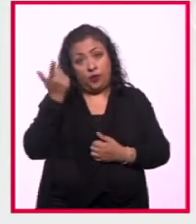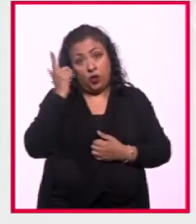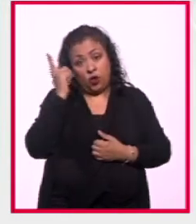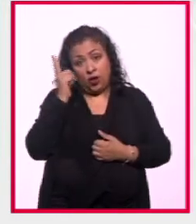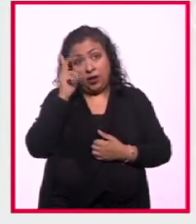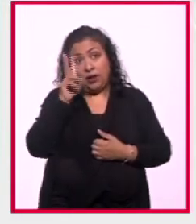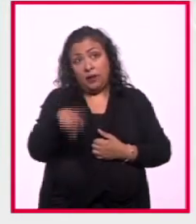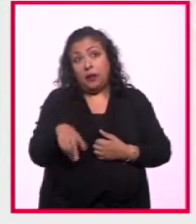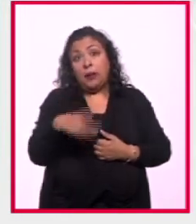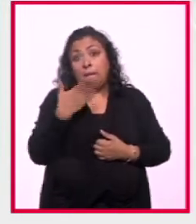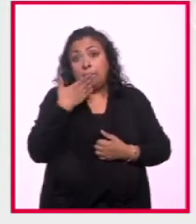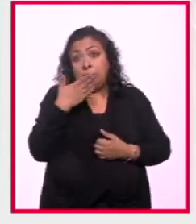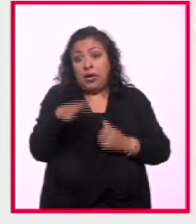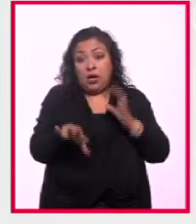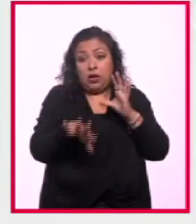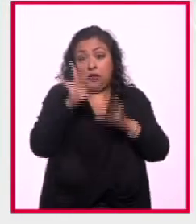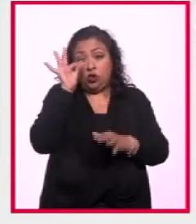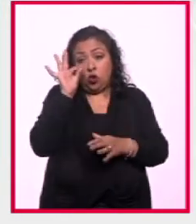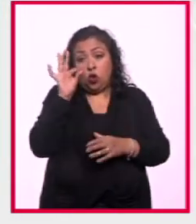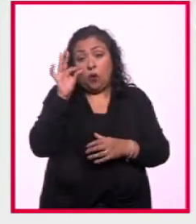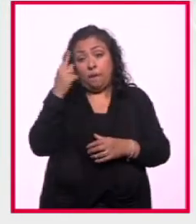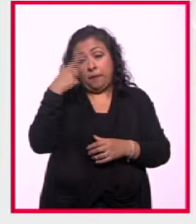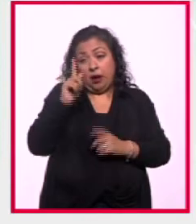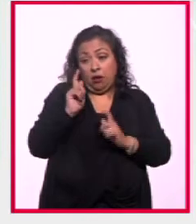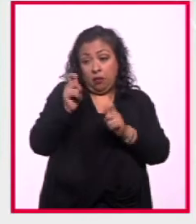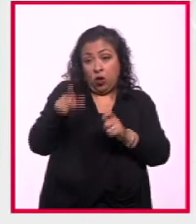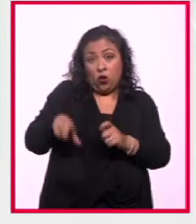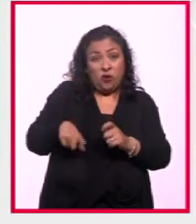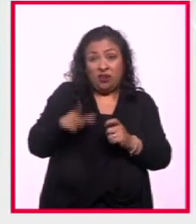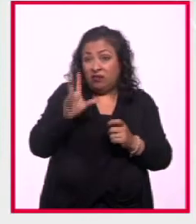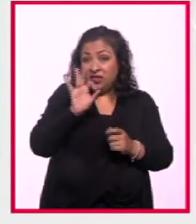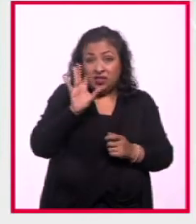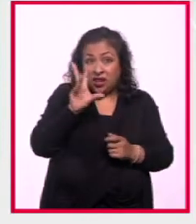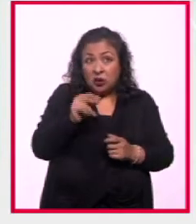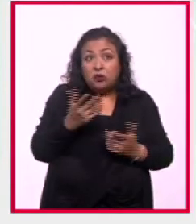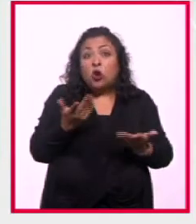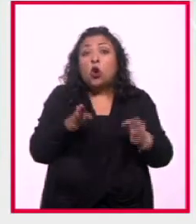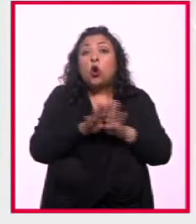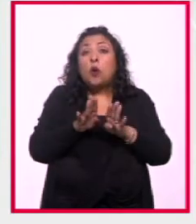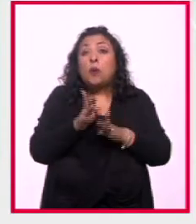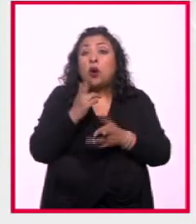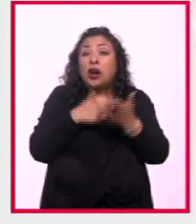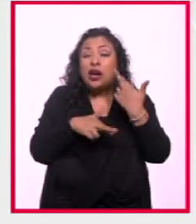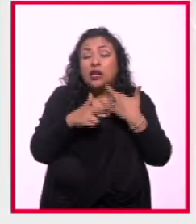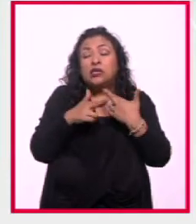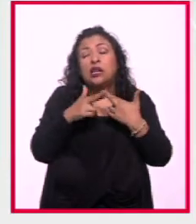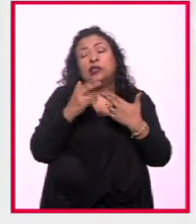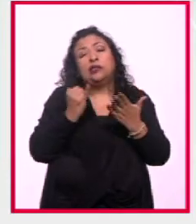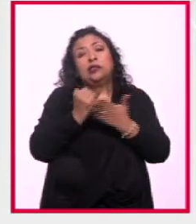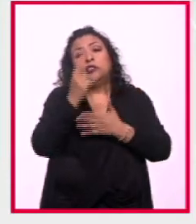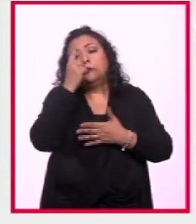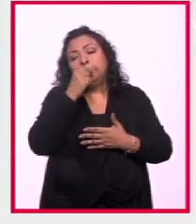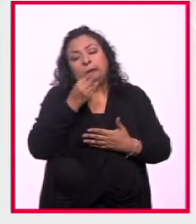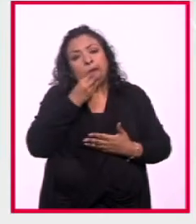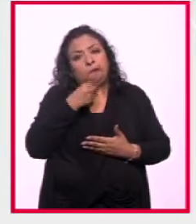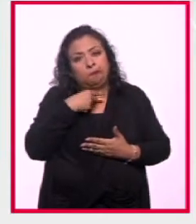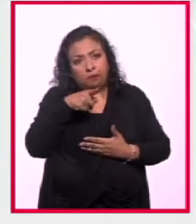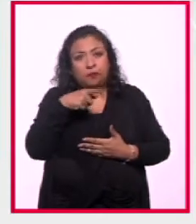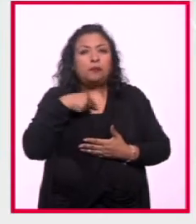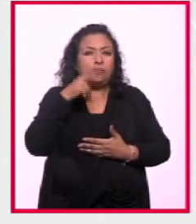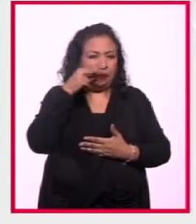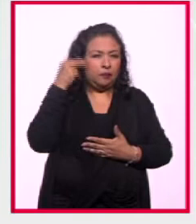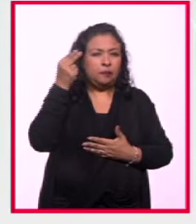resulte ser un buen gobernante porque si no no tienes ningún mecanismo de poder revertir esa decisión los zapatistas